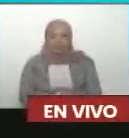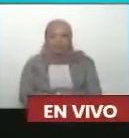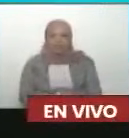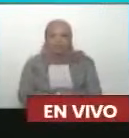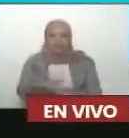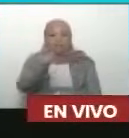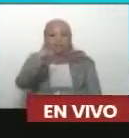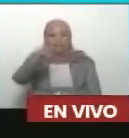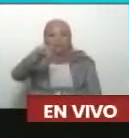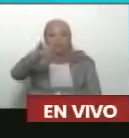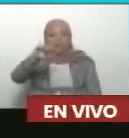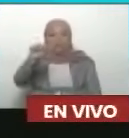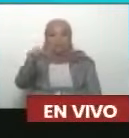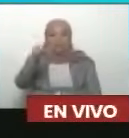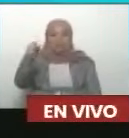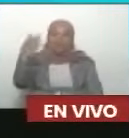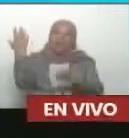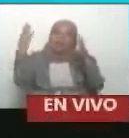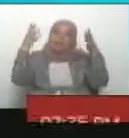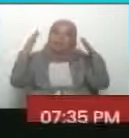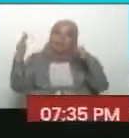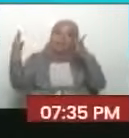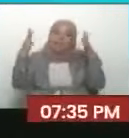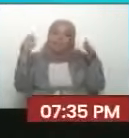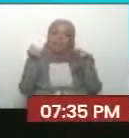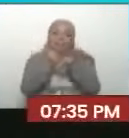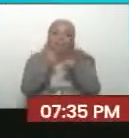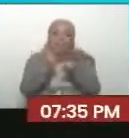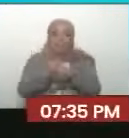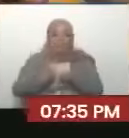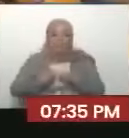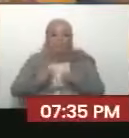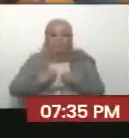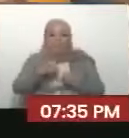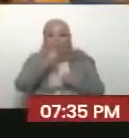Anaís del Valle Palacios, alcaldesa de Villa de Cura.